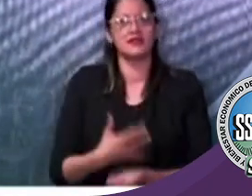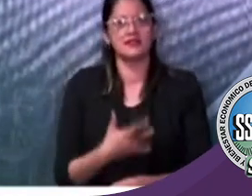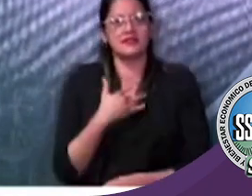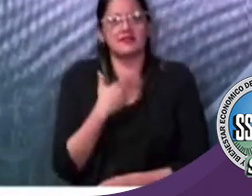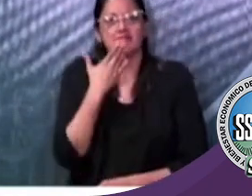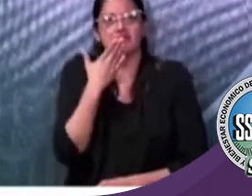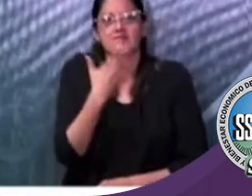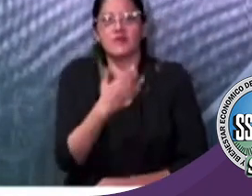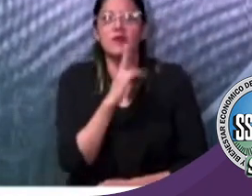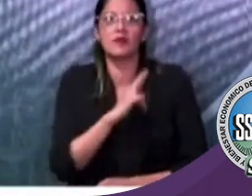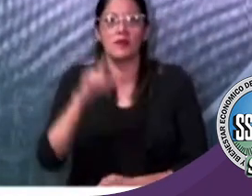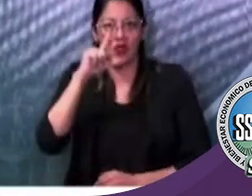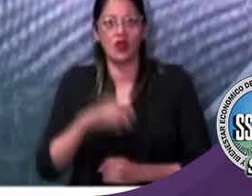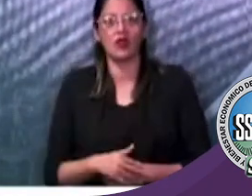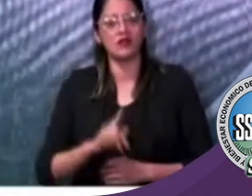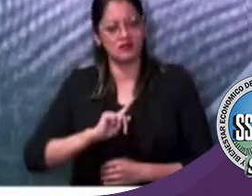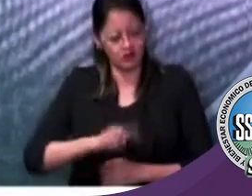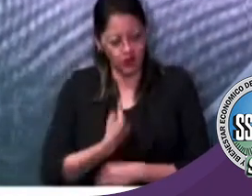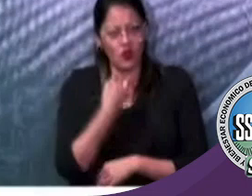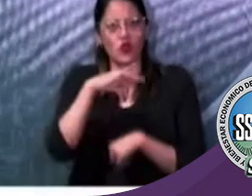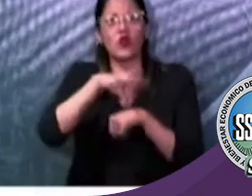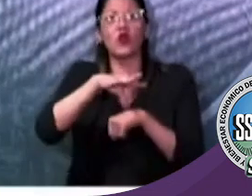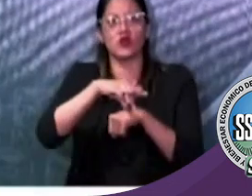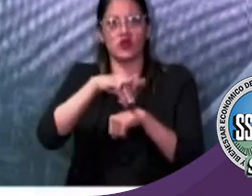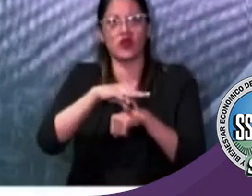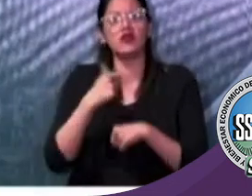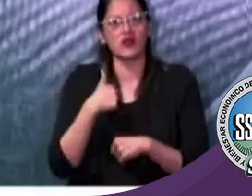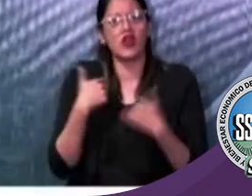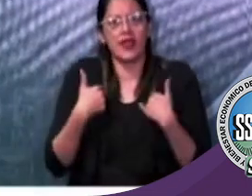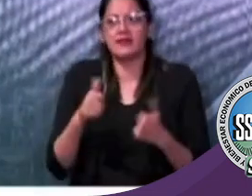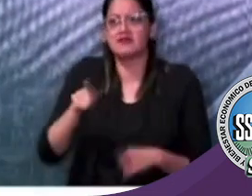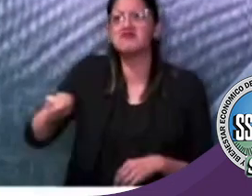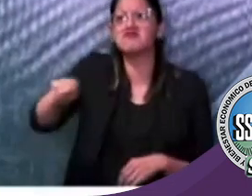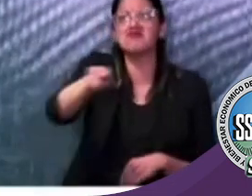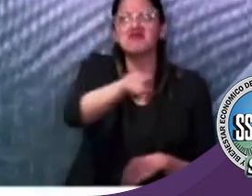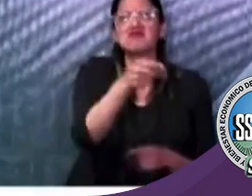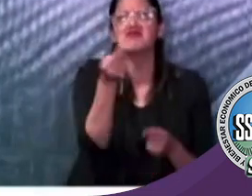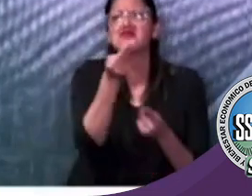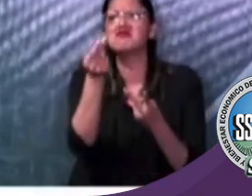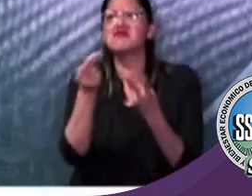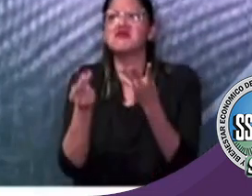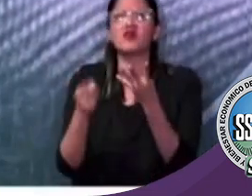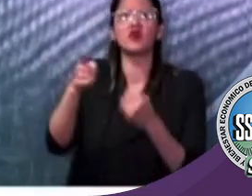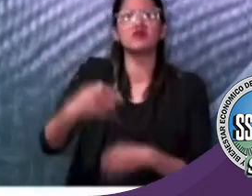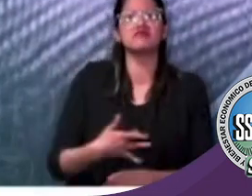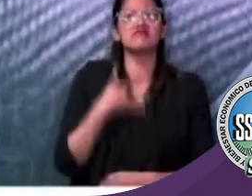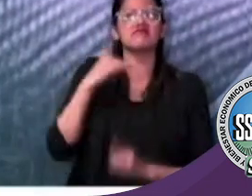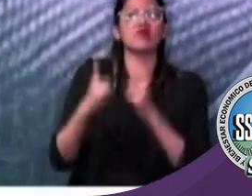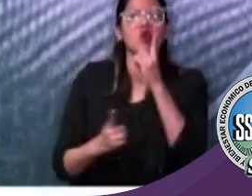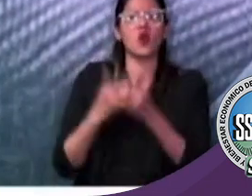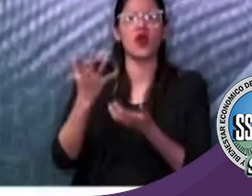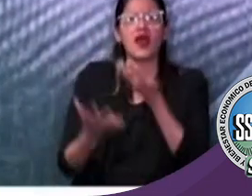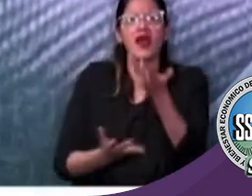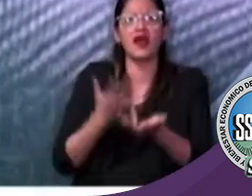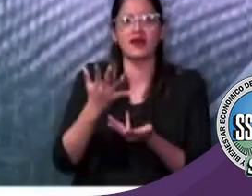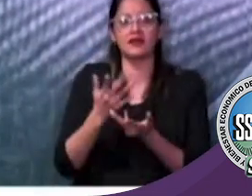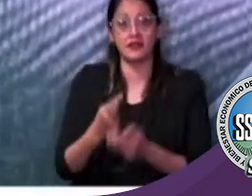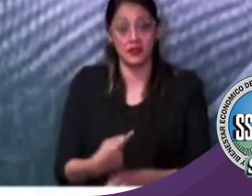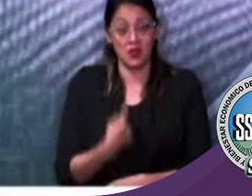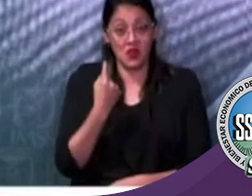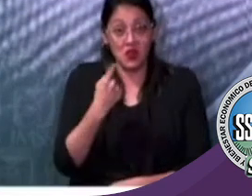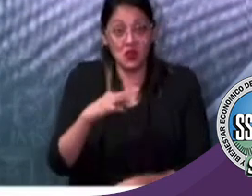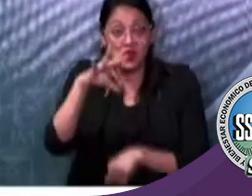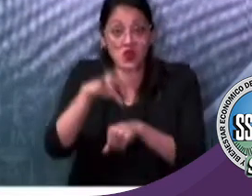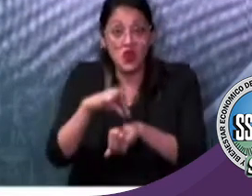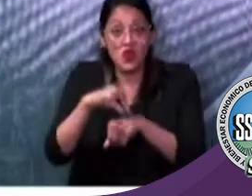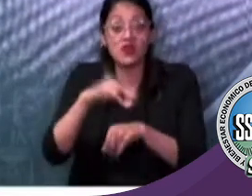bienestar. Soy médico y entiendo sus necesidades e inquietudes. Un médico es